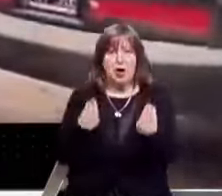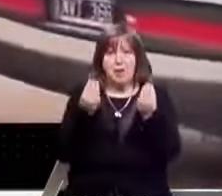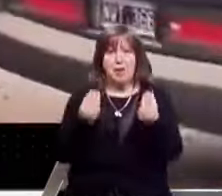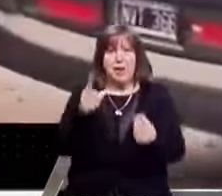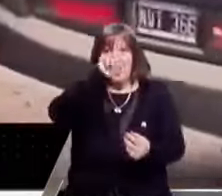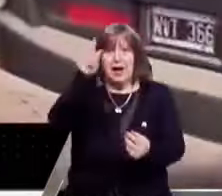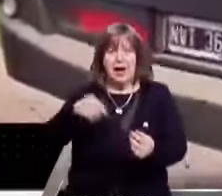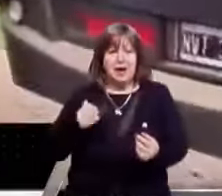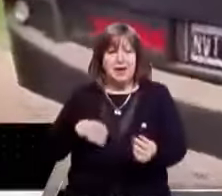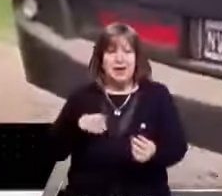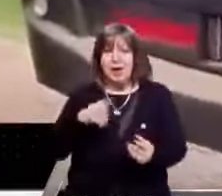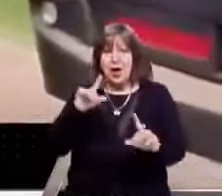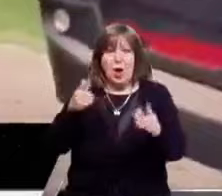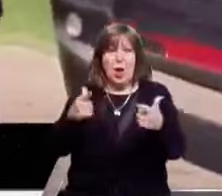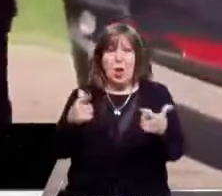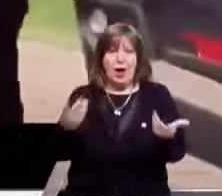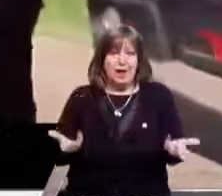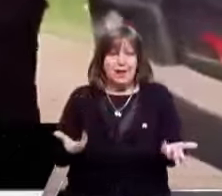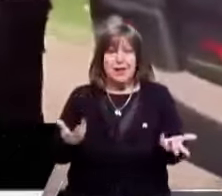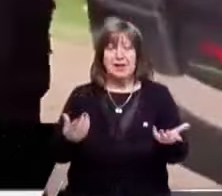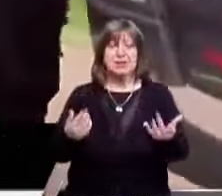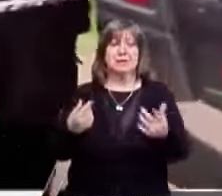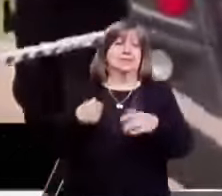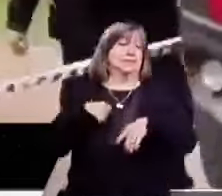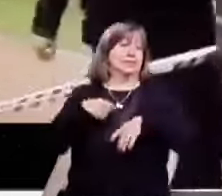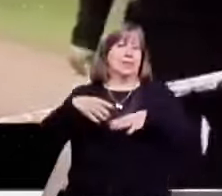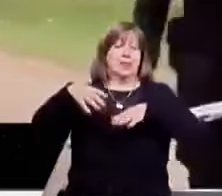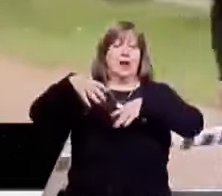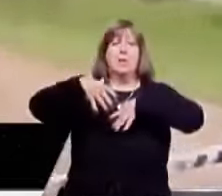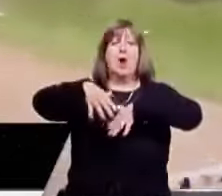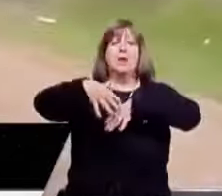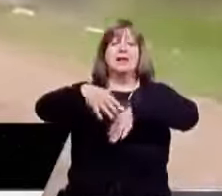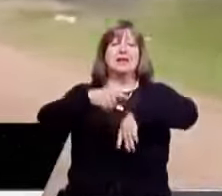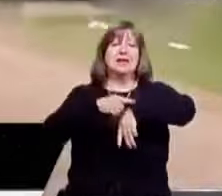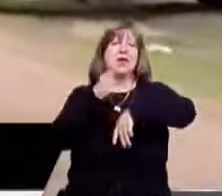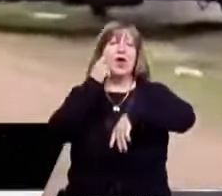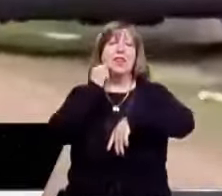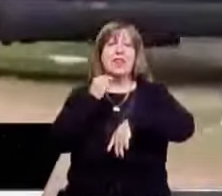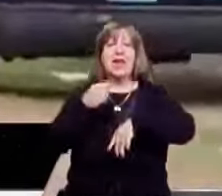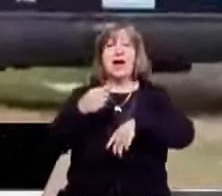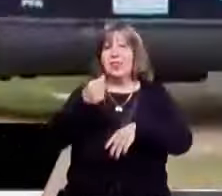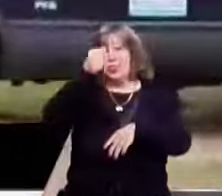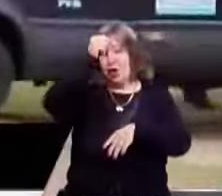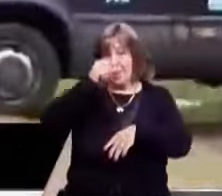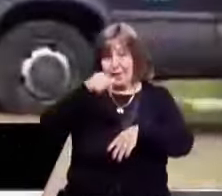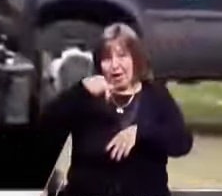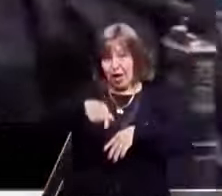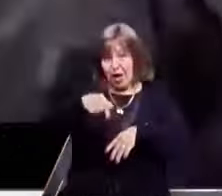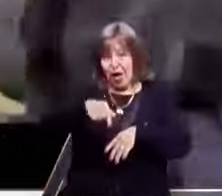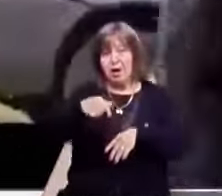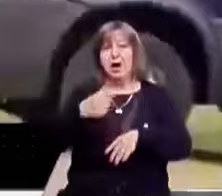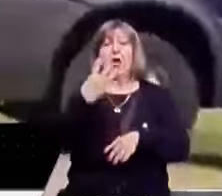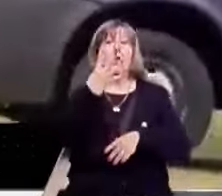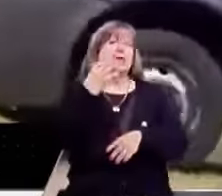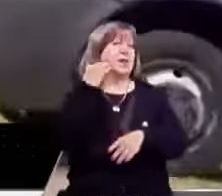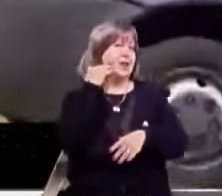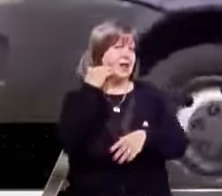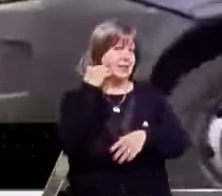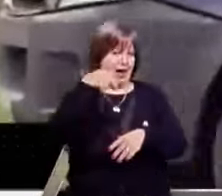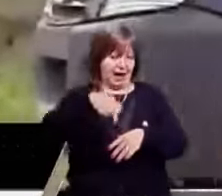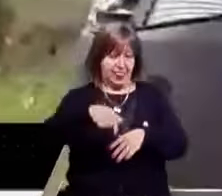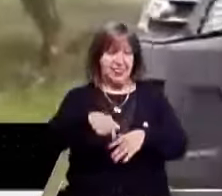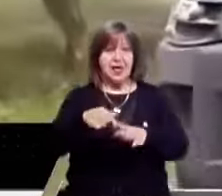día domingo 28 de julio a partir de las 4 de la tarde en el obelisco de la ciudad de Buenos Aires.